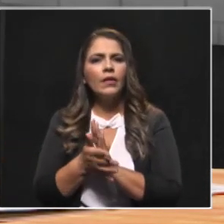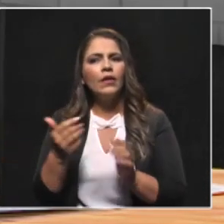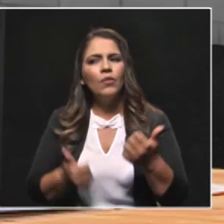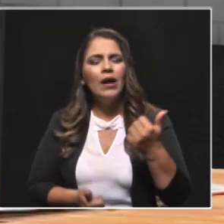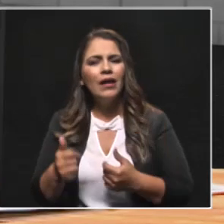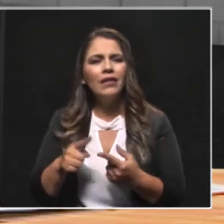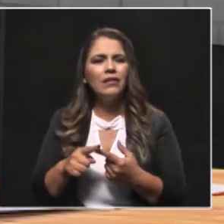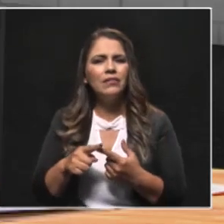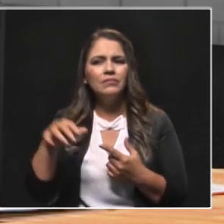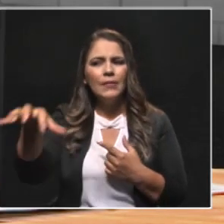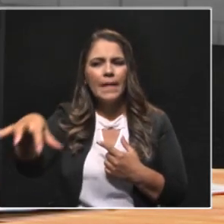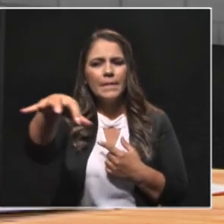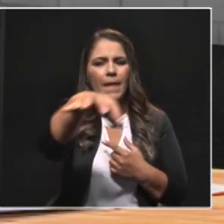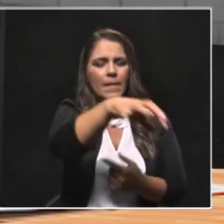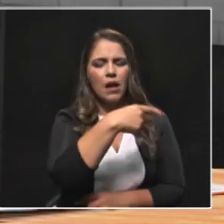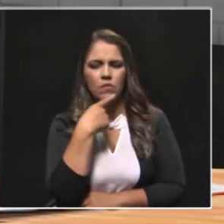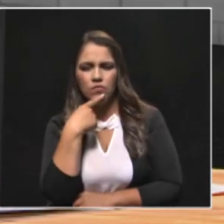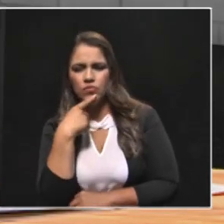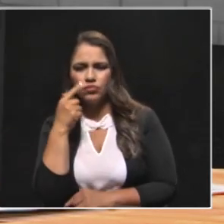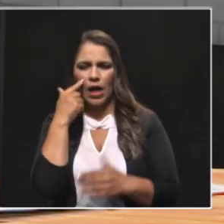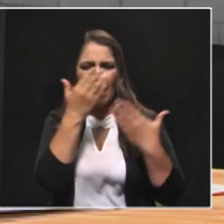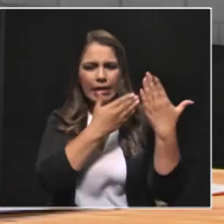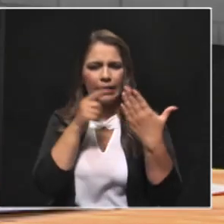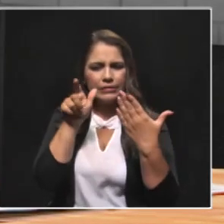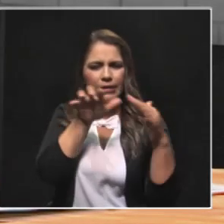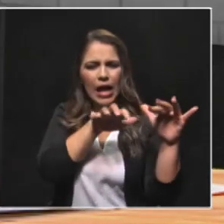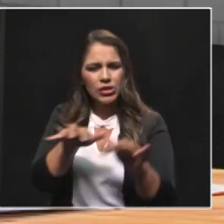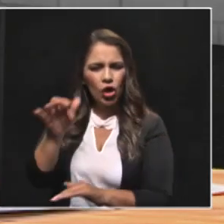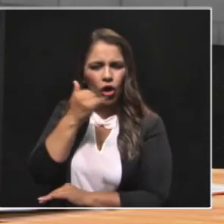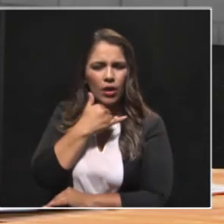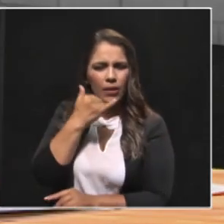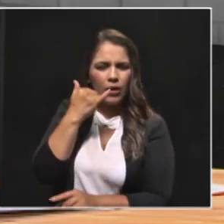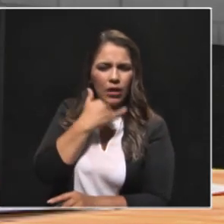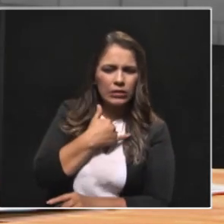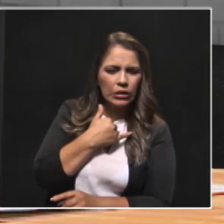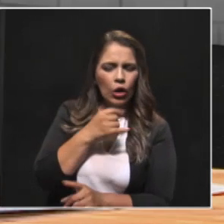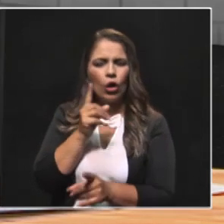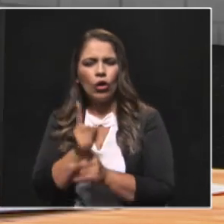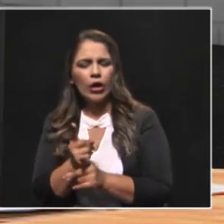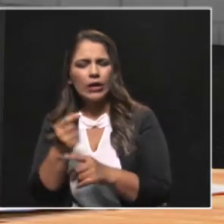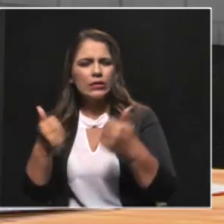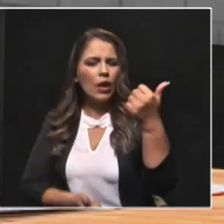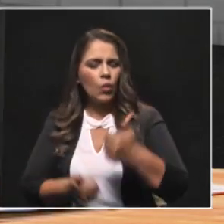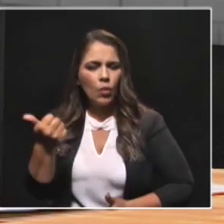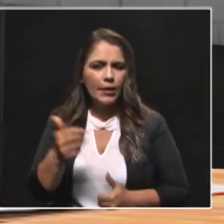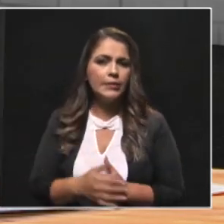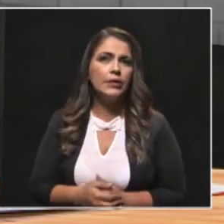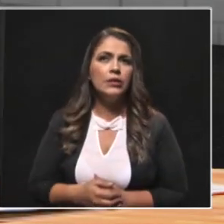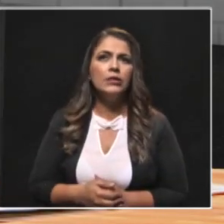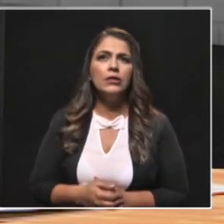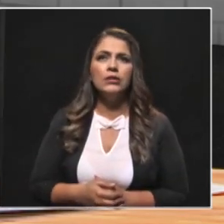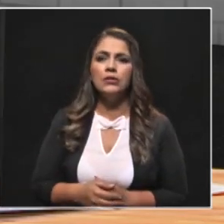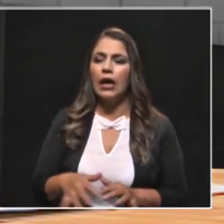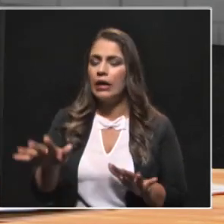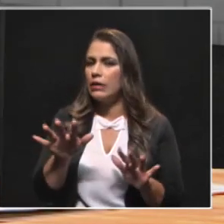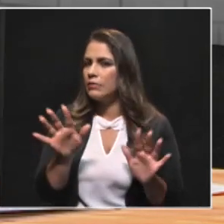esos contextos, que puedan estar definiendo si de verdad esos municipios están o no en riesgo, si se está presentando o no